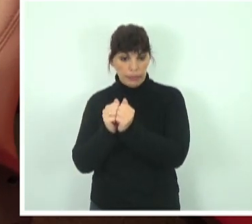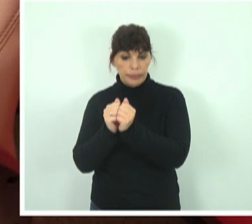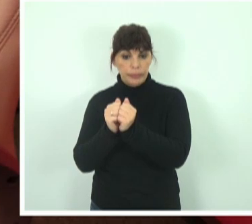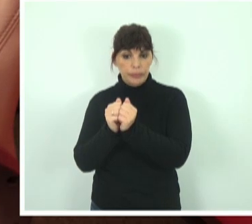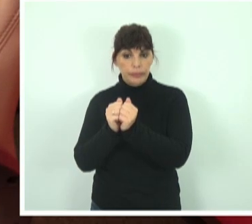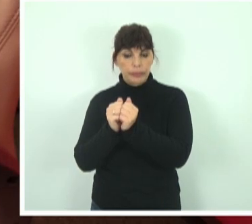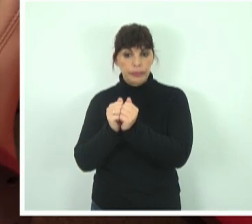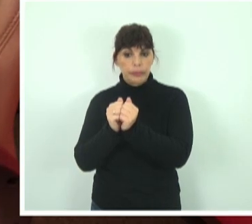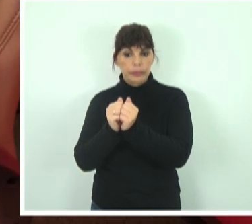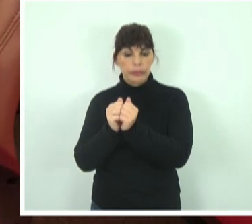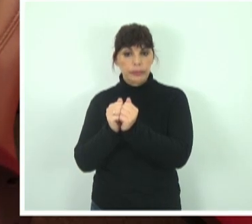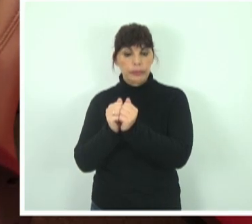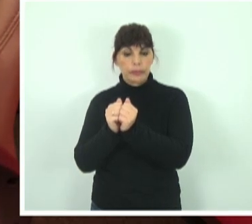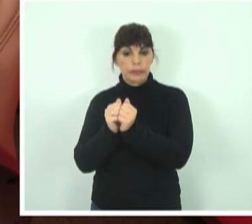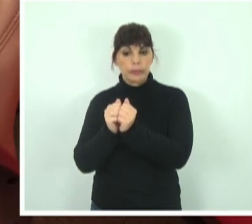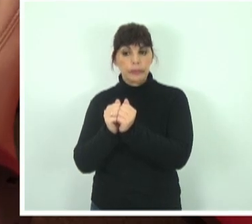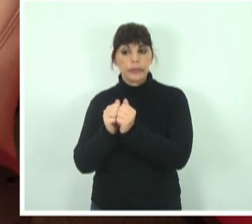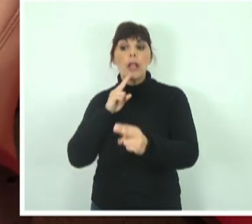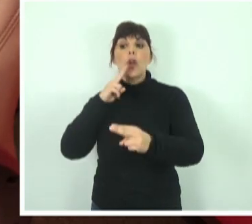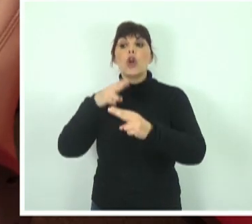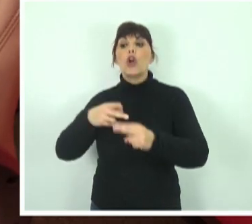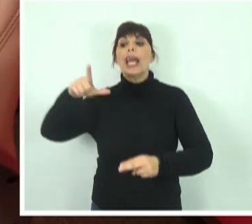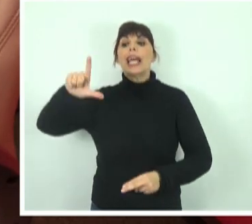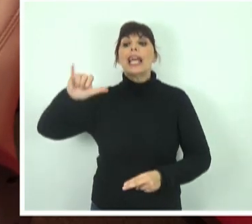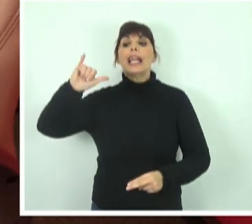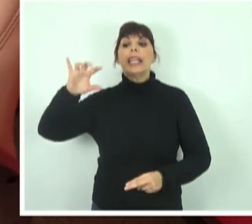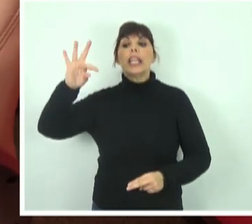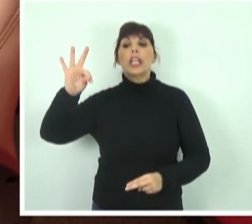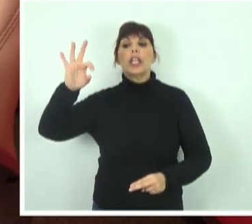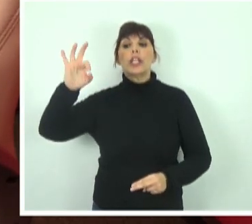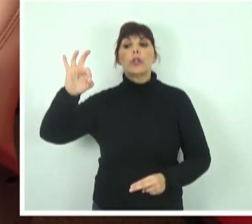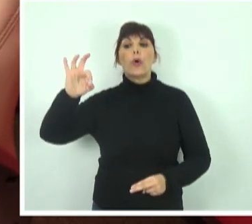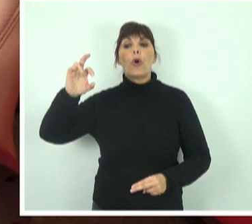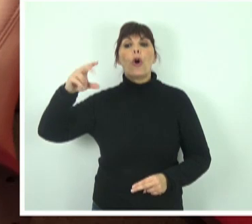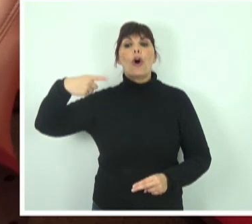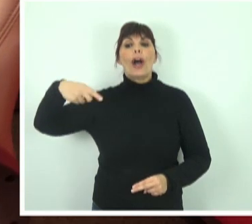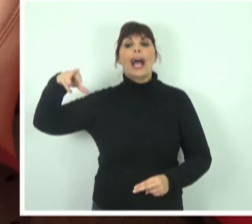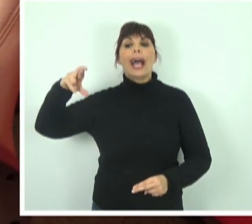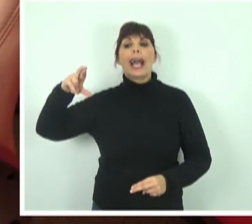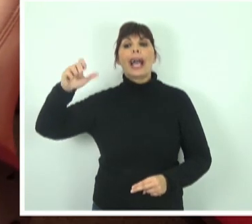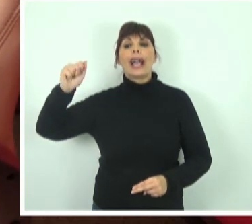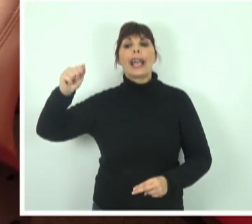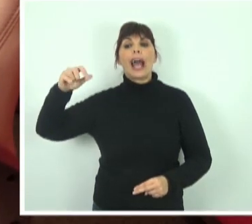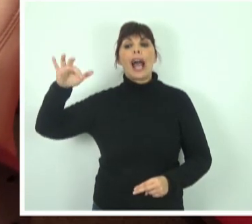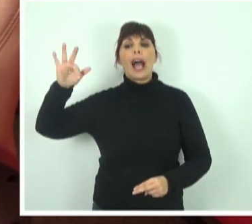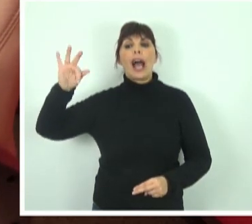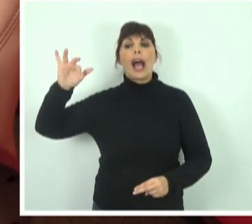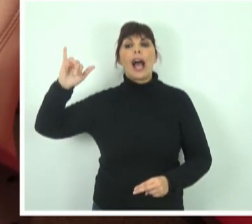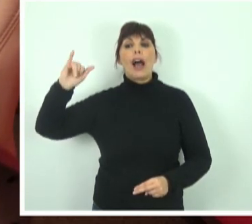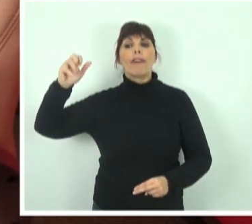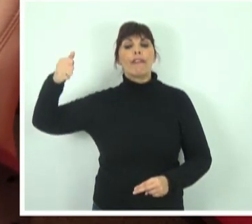litografía? Algunos de vosotros se acuerdan lo que es litografía. Y es esto. Antiguamente,